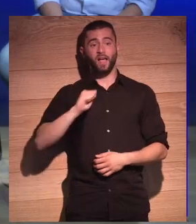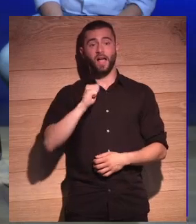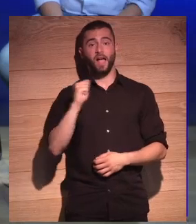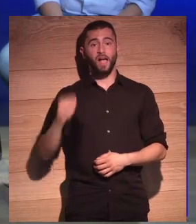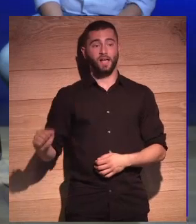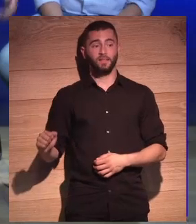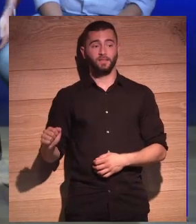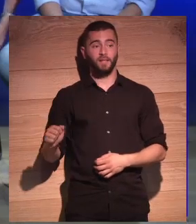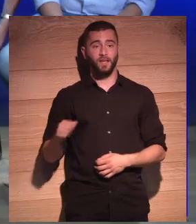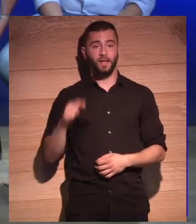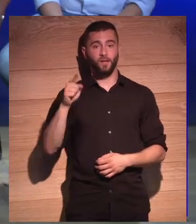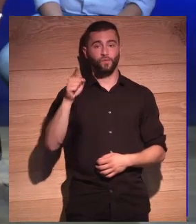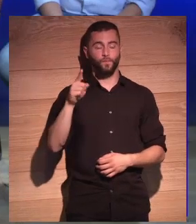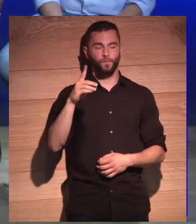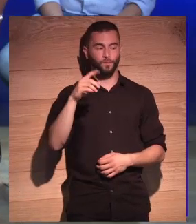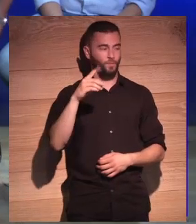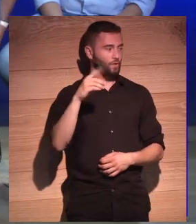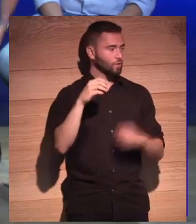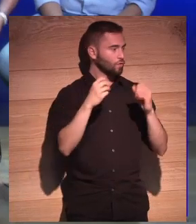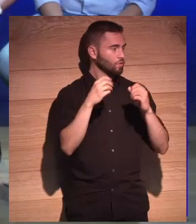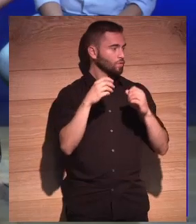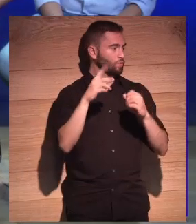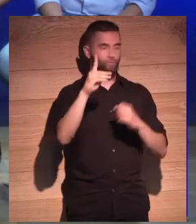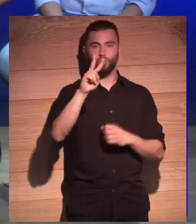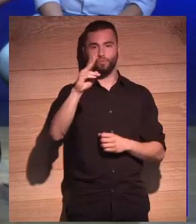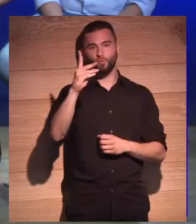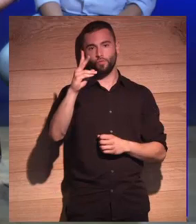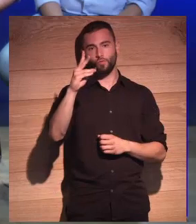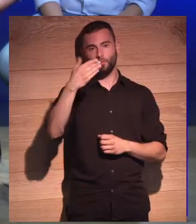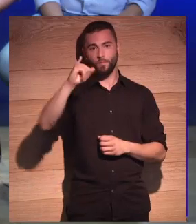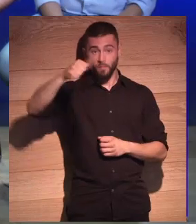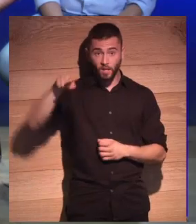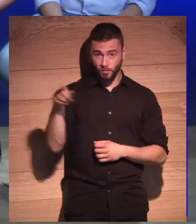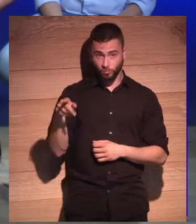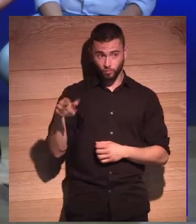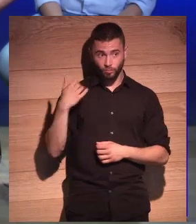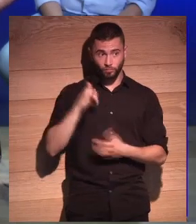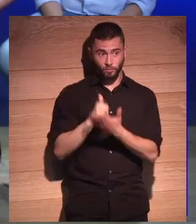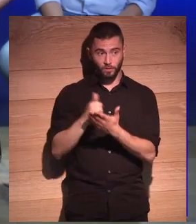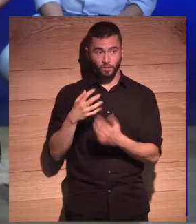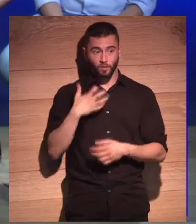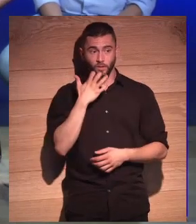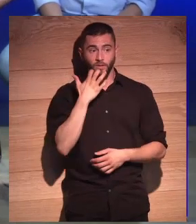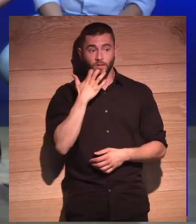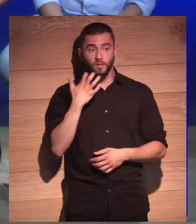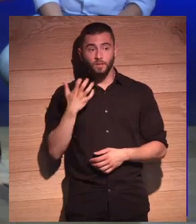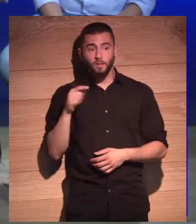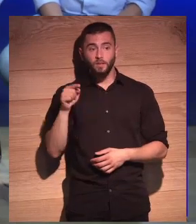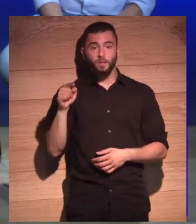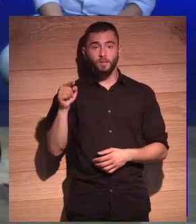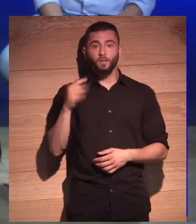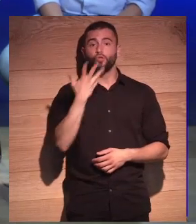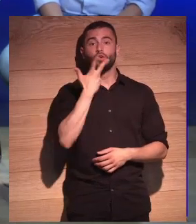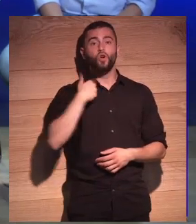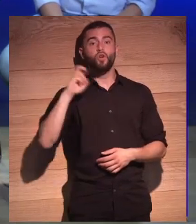tú has estado en Dubái, te sientas en el aeropuerto de Dubái y empiezas a mirar y eres el único raro, porque de allí no sabes cuántos colores hay,